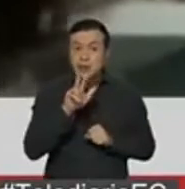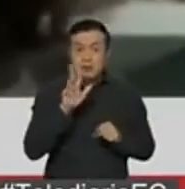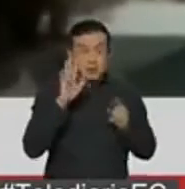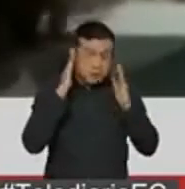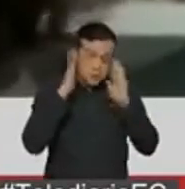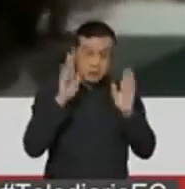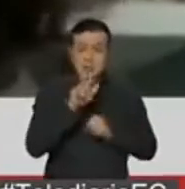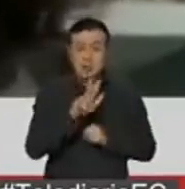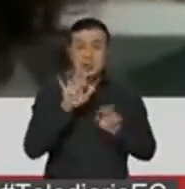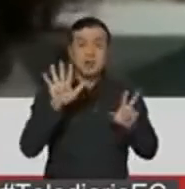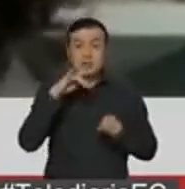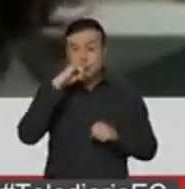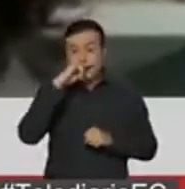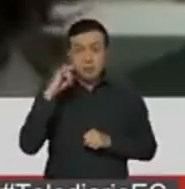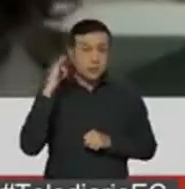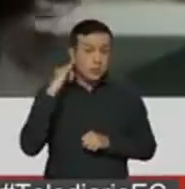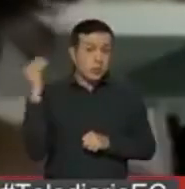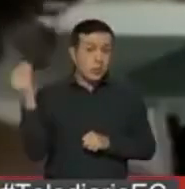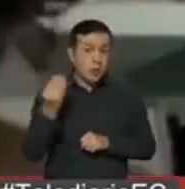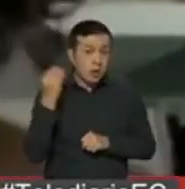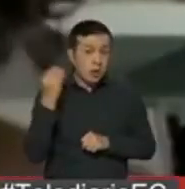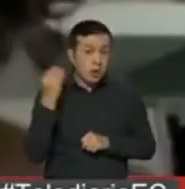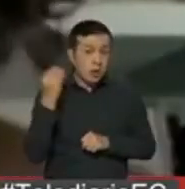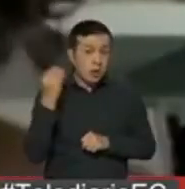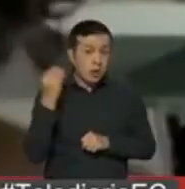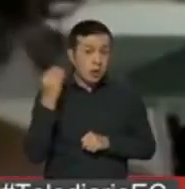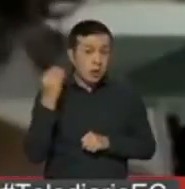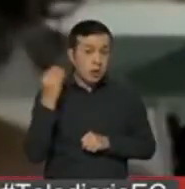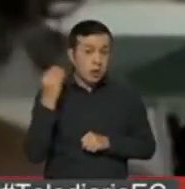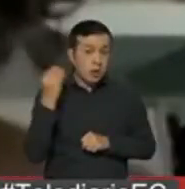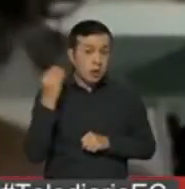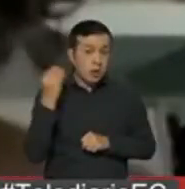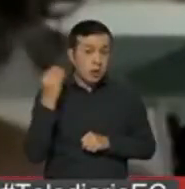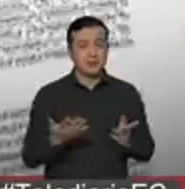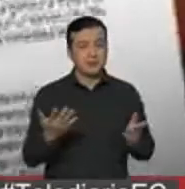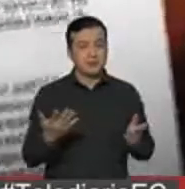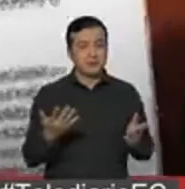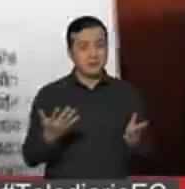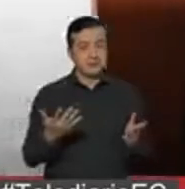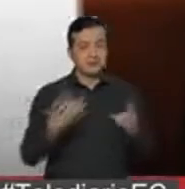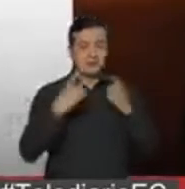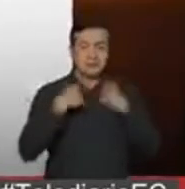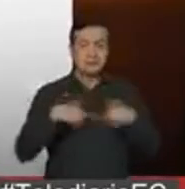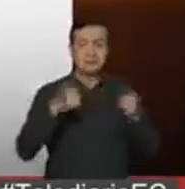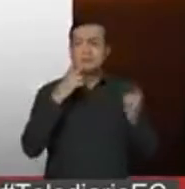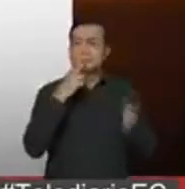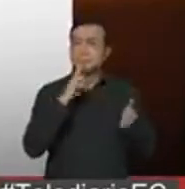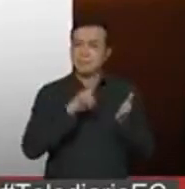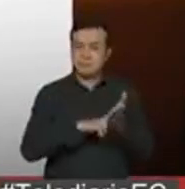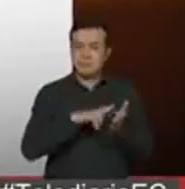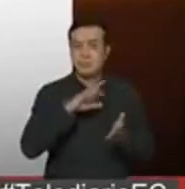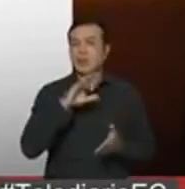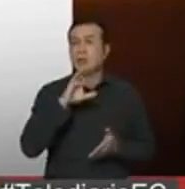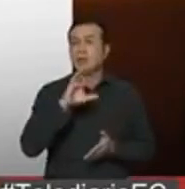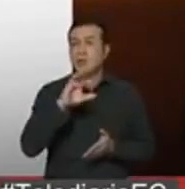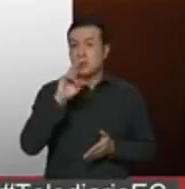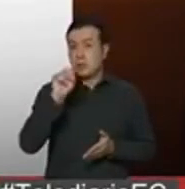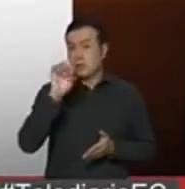Hay 38 niños y niñas adolescentes que han quedado huérfanos. Frente a esta realidad, a través de un comunicado, la Corporación Nacional